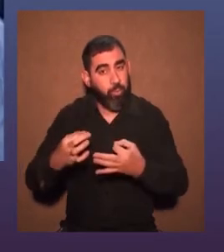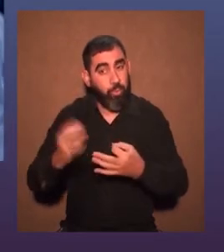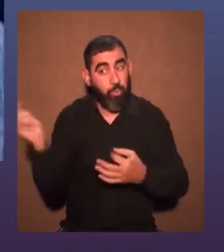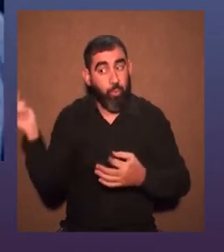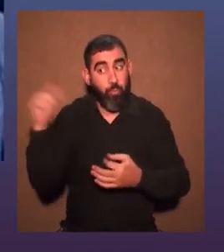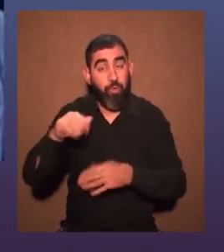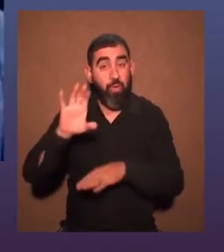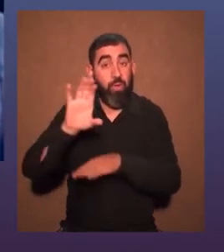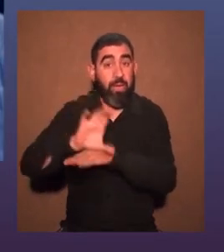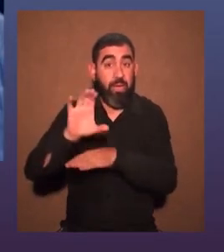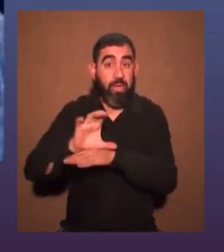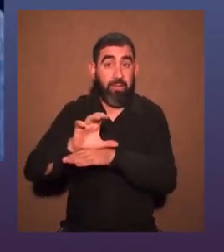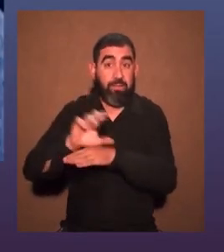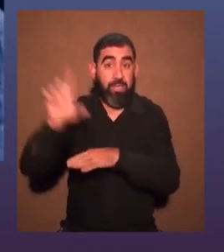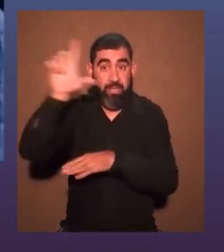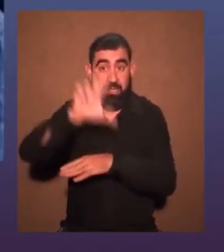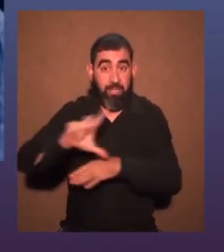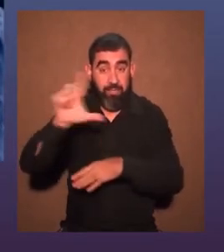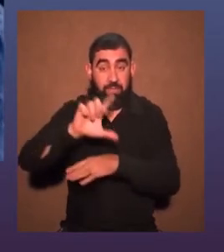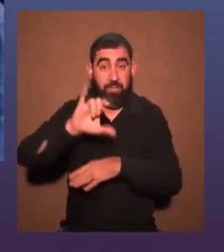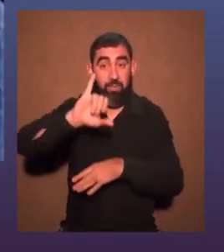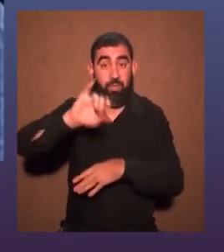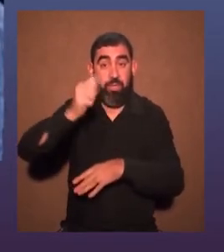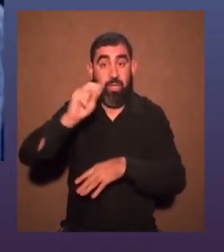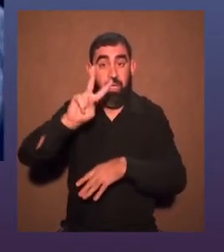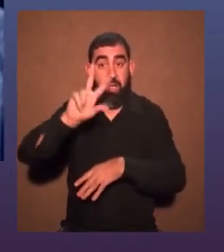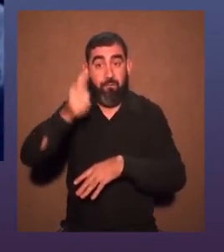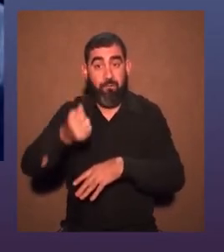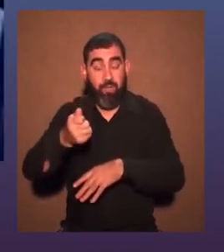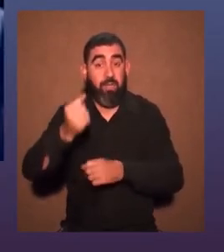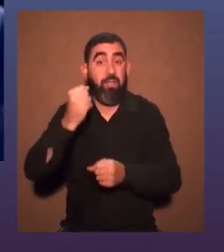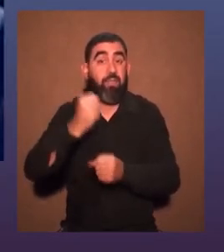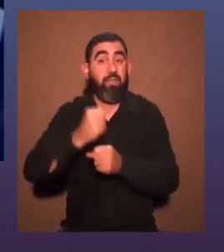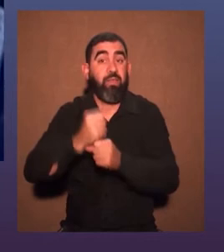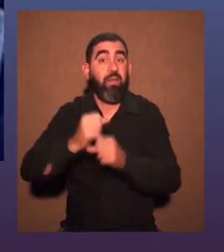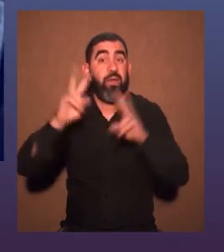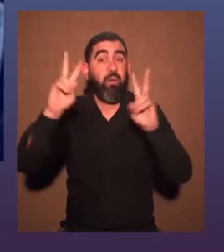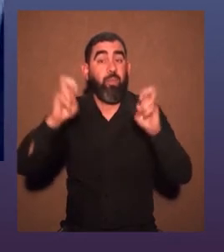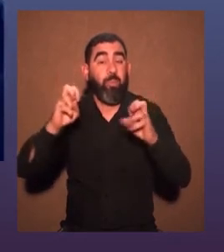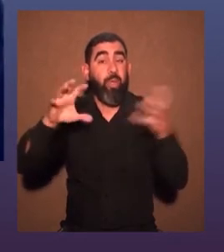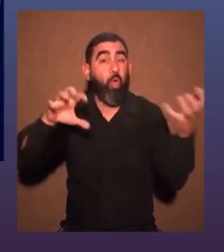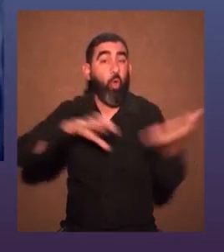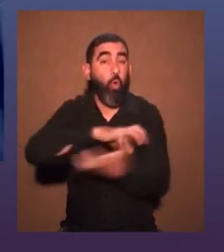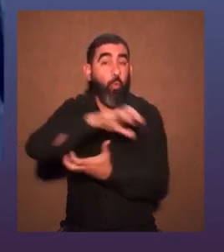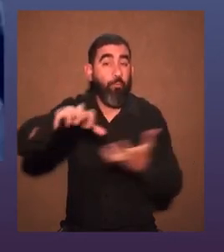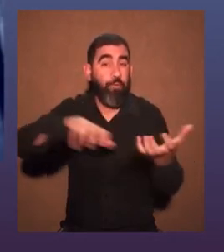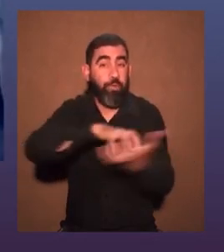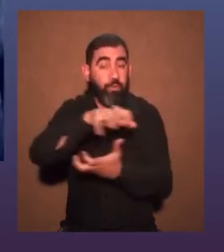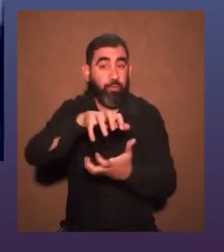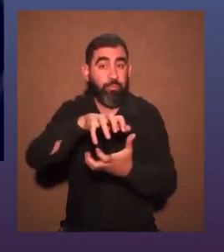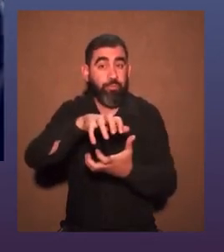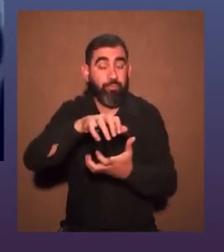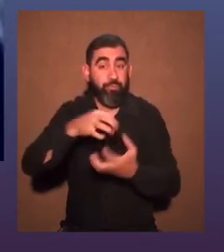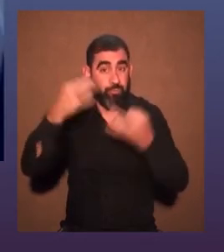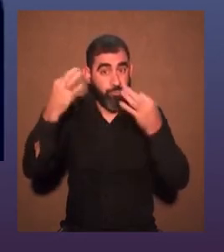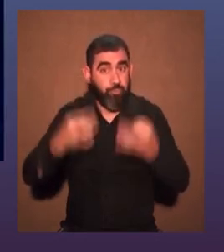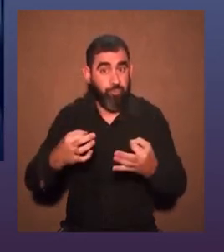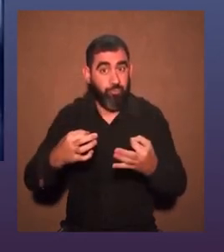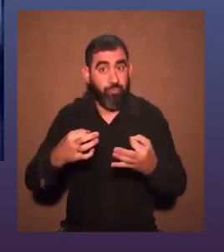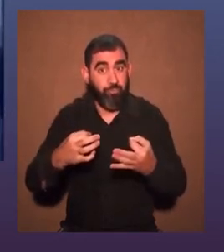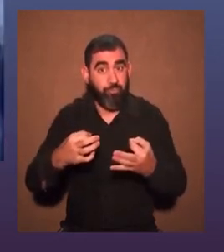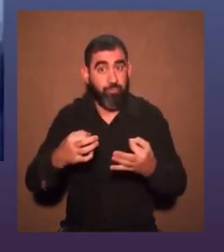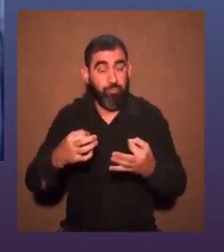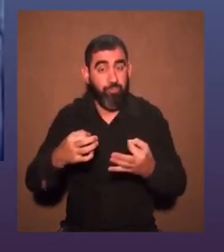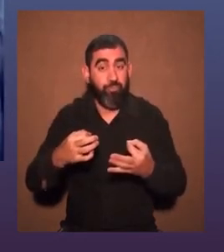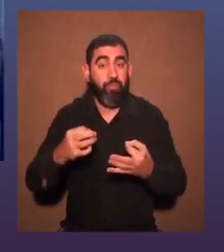acabo de venir de una clase de secundaria en el IABA, y trabajamos sobre el concepto de conflicto. Entonces,